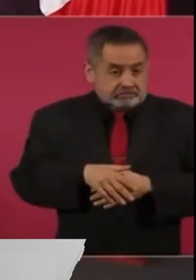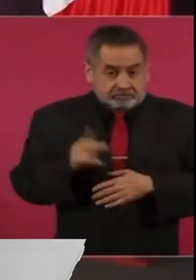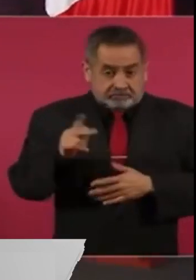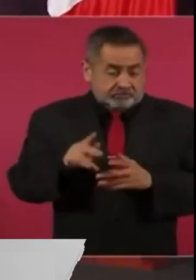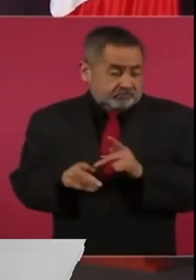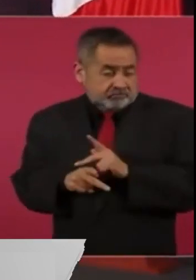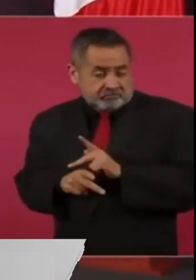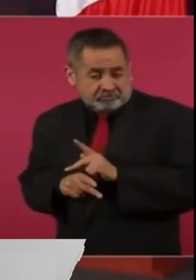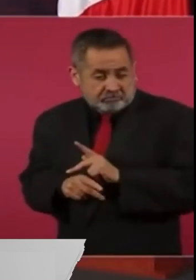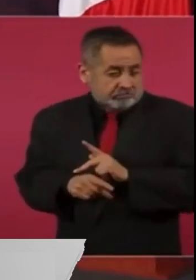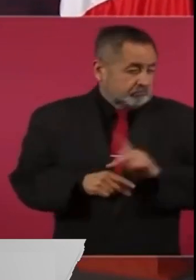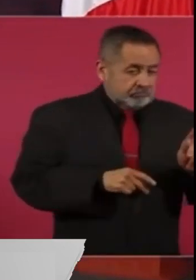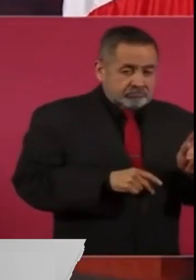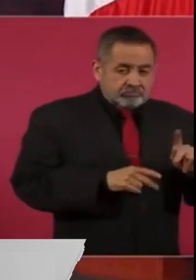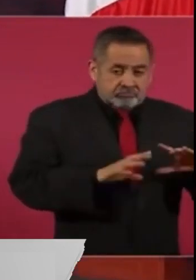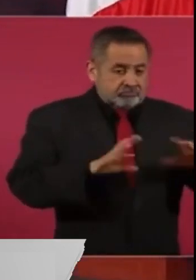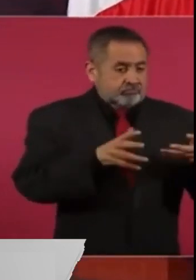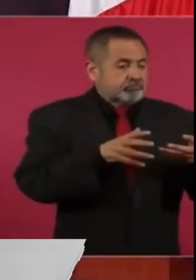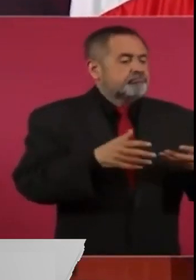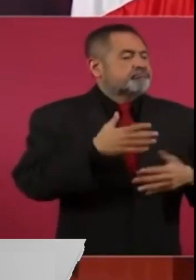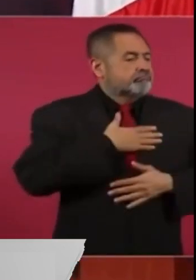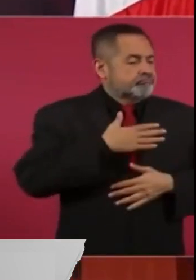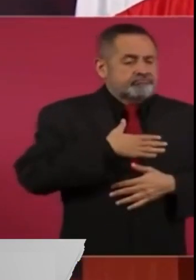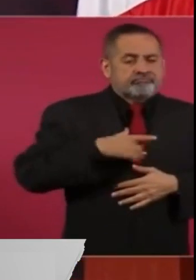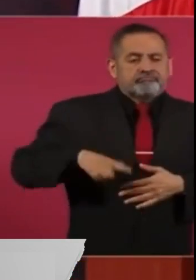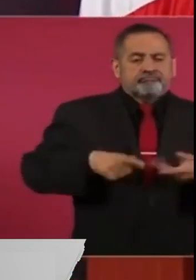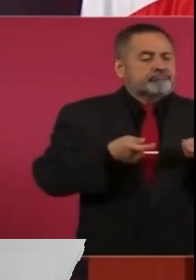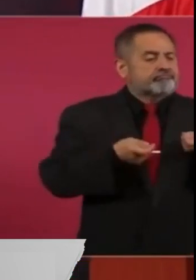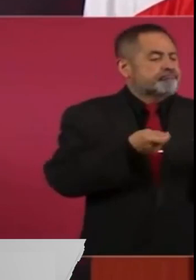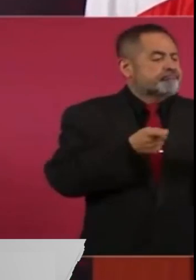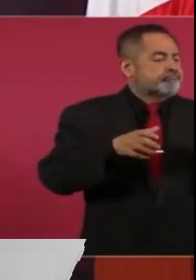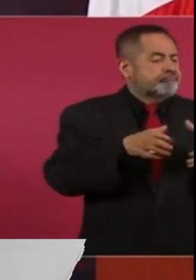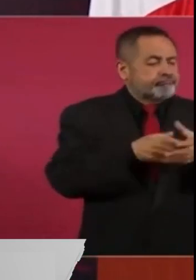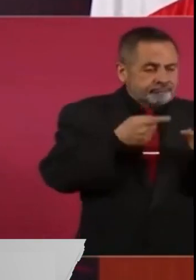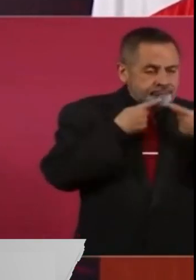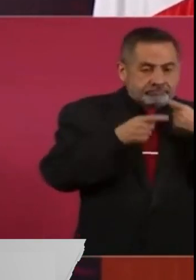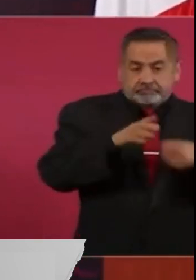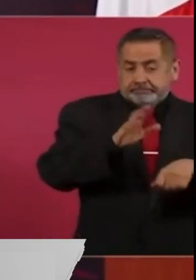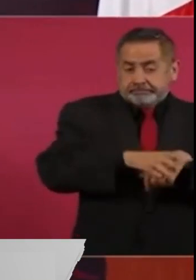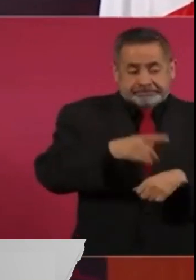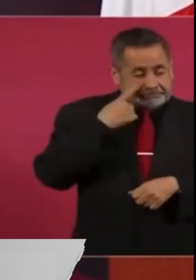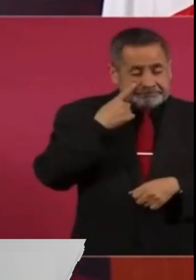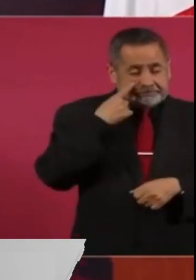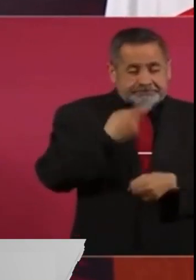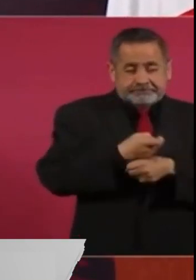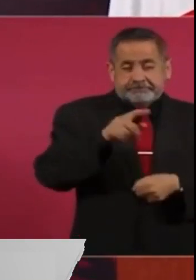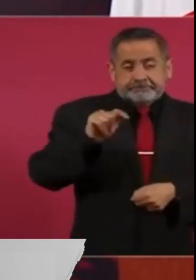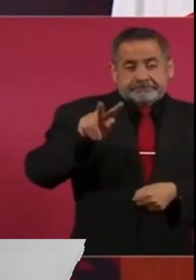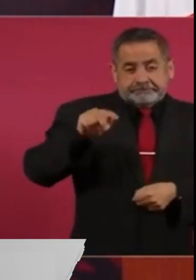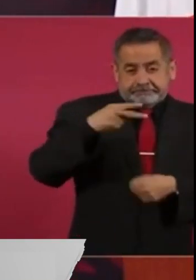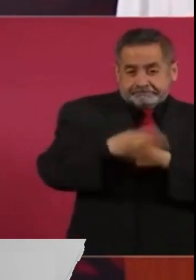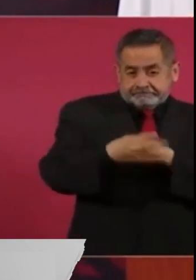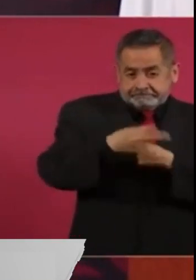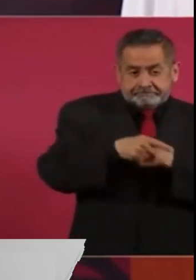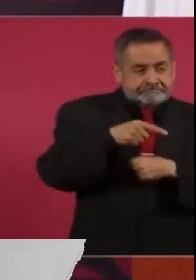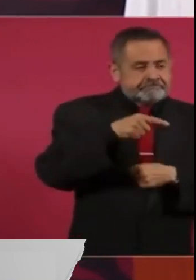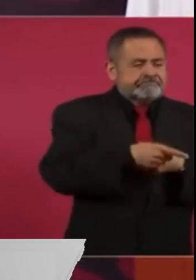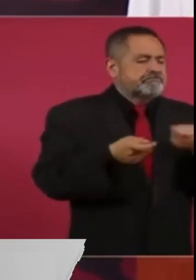demás era control absoluto, sobre todo la televisión.